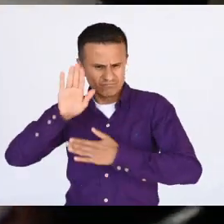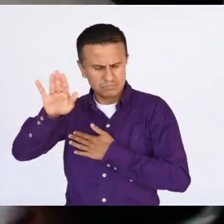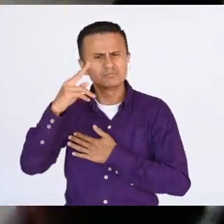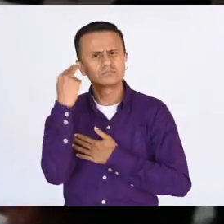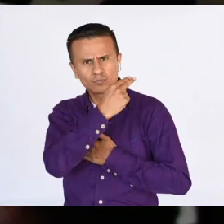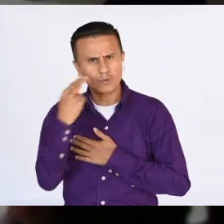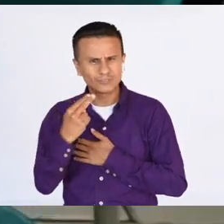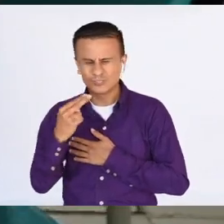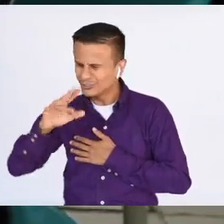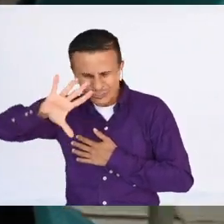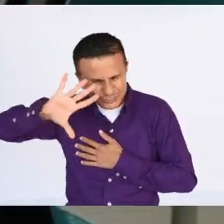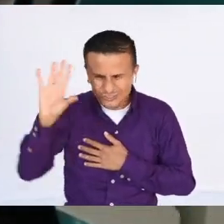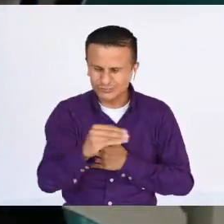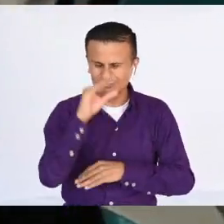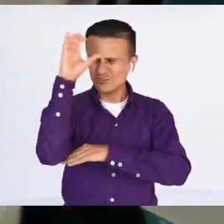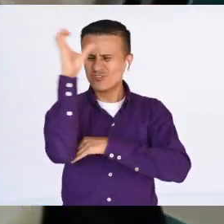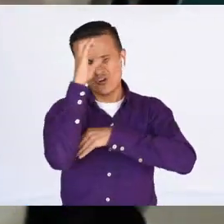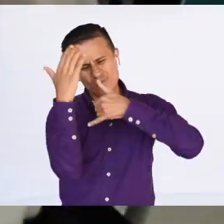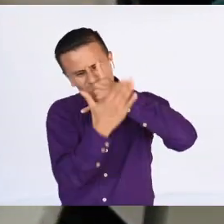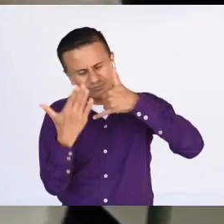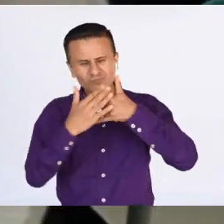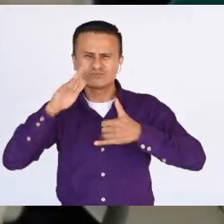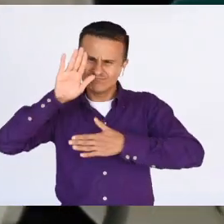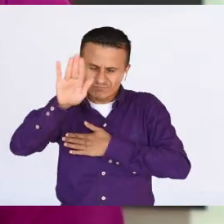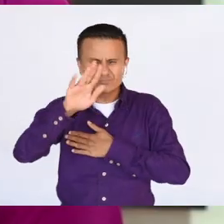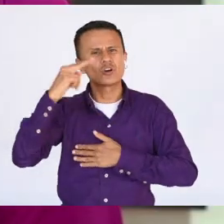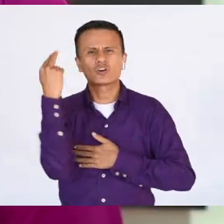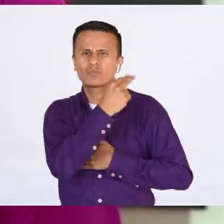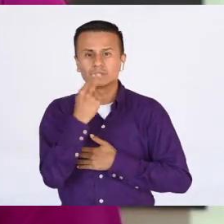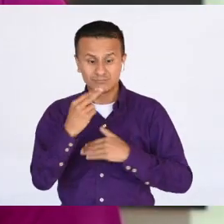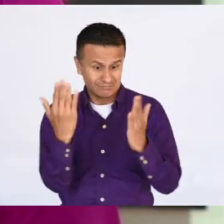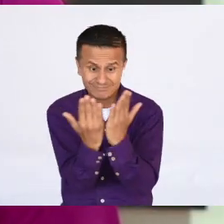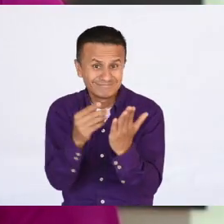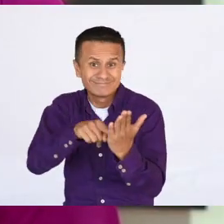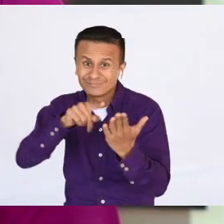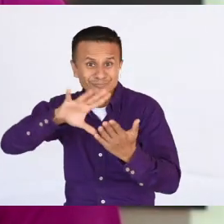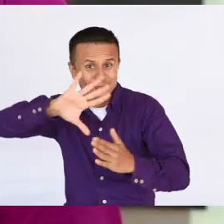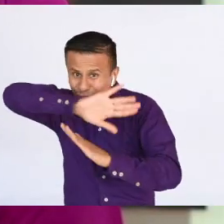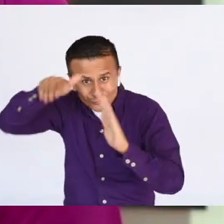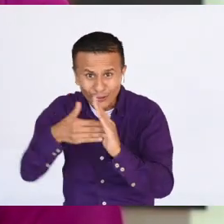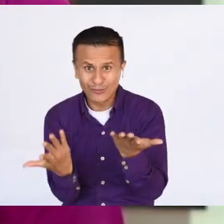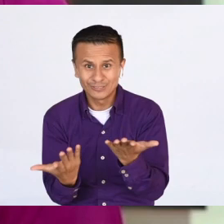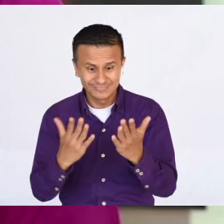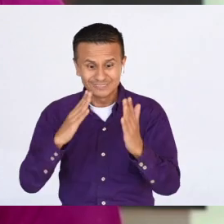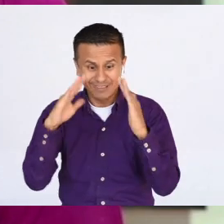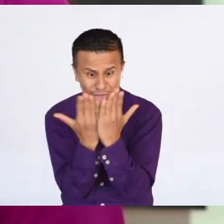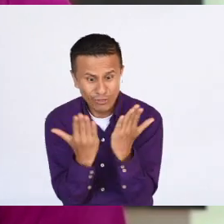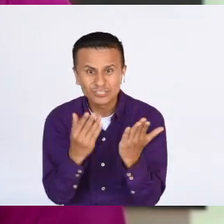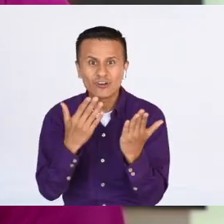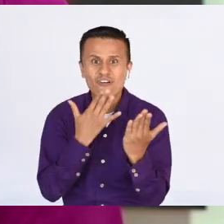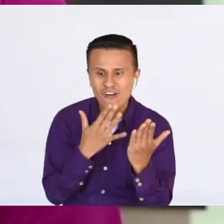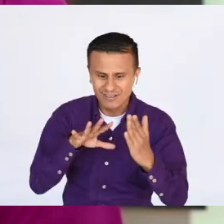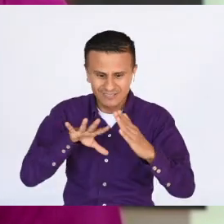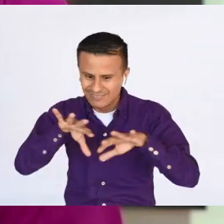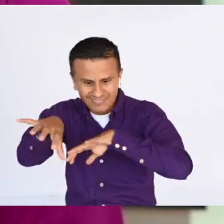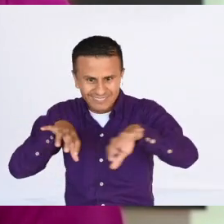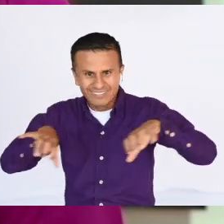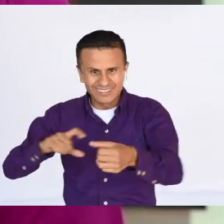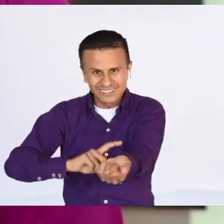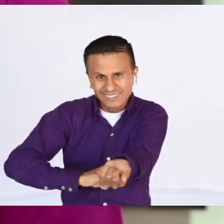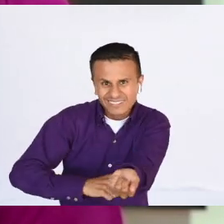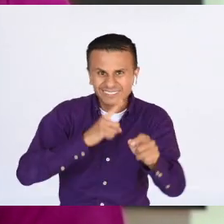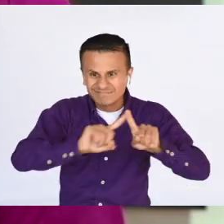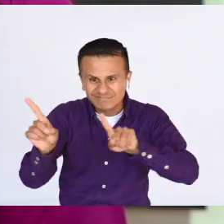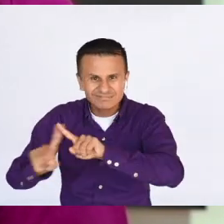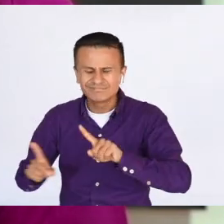del Ministerio de Educación, el compromiso de todos los colombianos, porque la educación es de todos. La educación no tiene color,